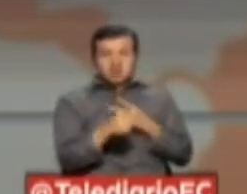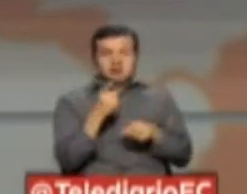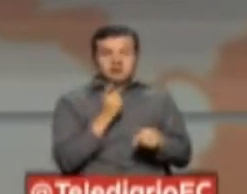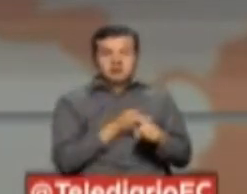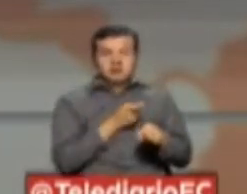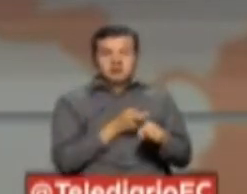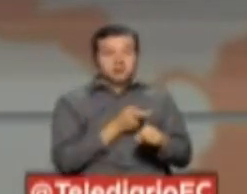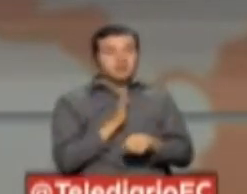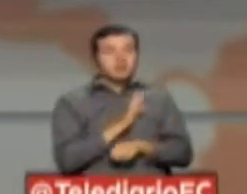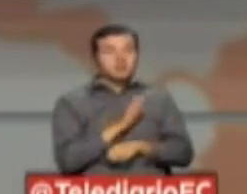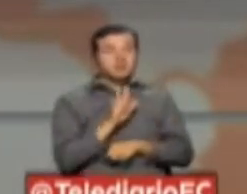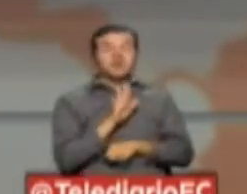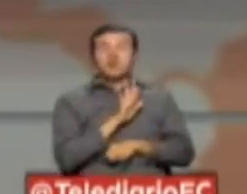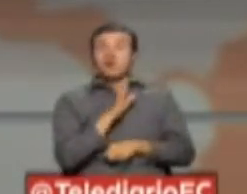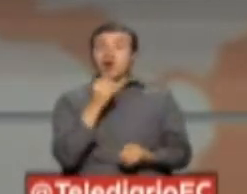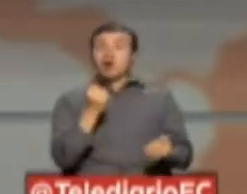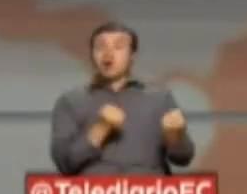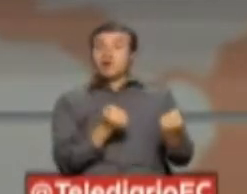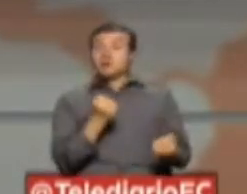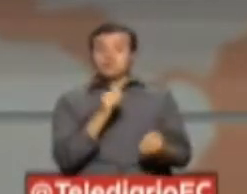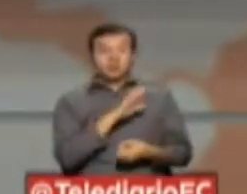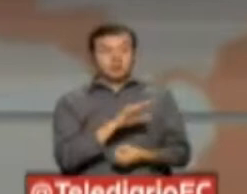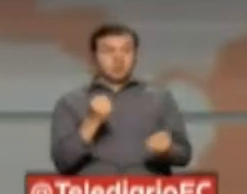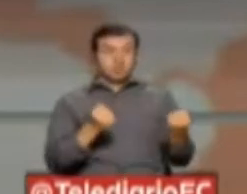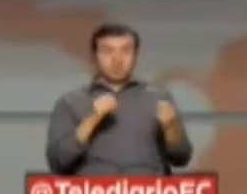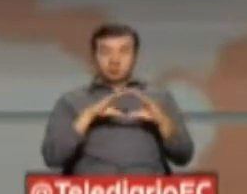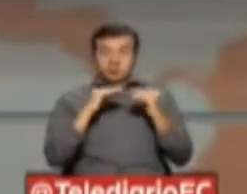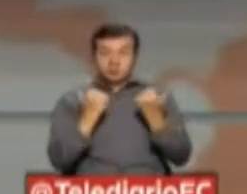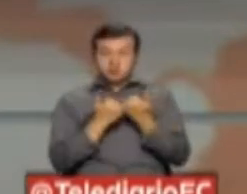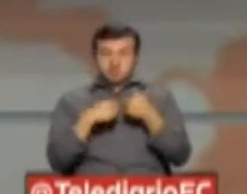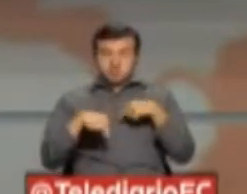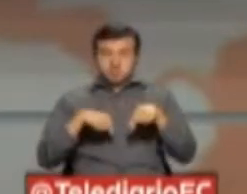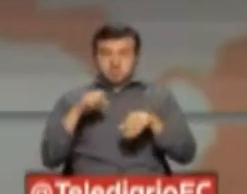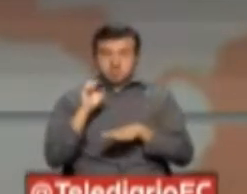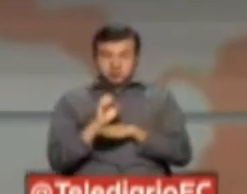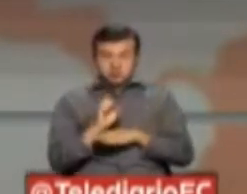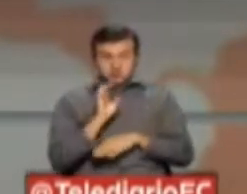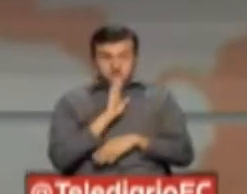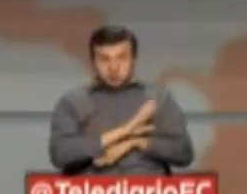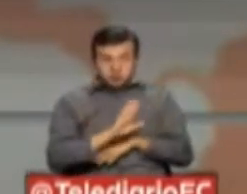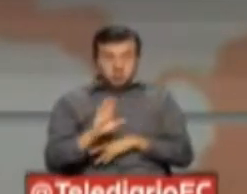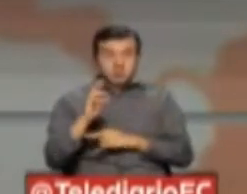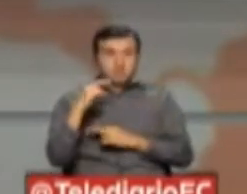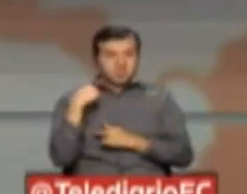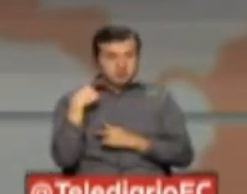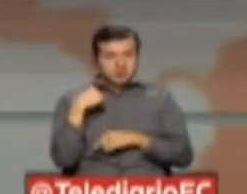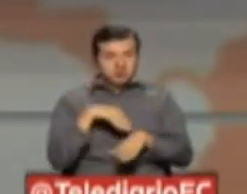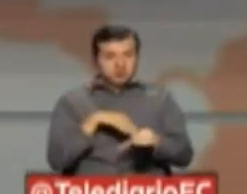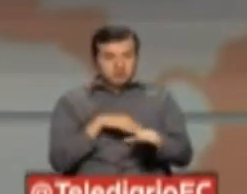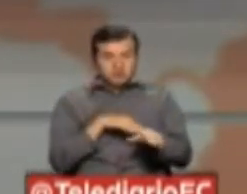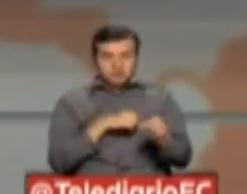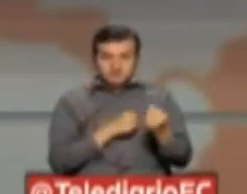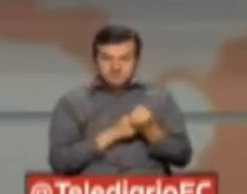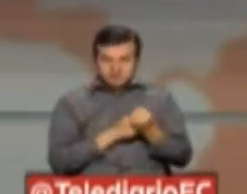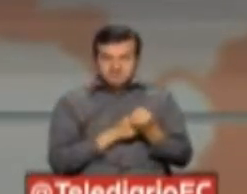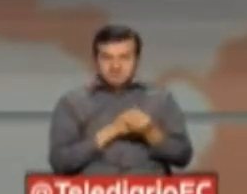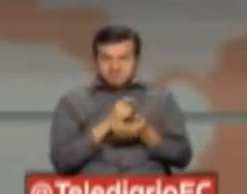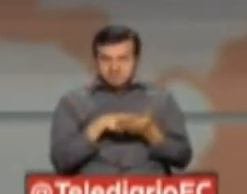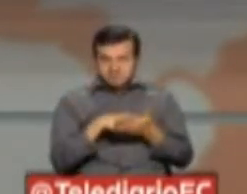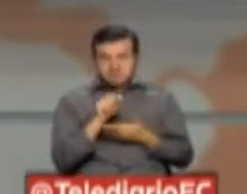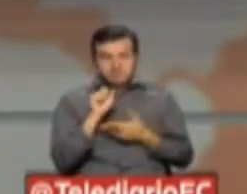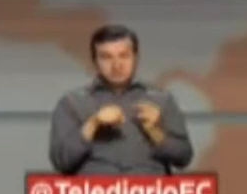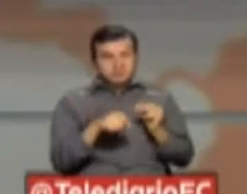trasladarle y entregarle el vehículo a la comisión de tránsito del ecuador ellos son los que dan el aval y el permiso para que pueda